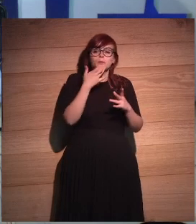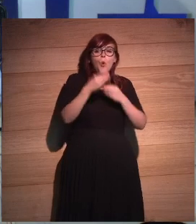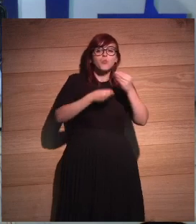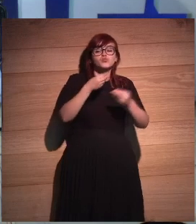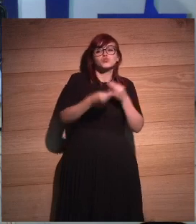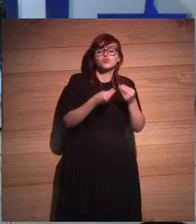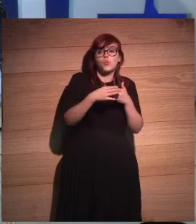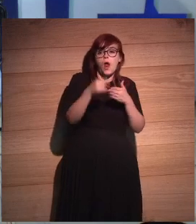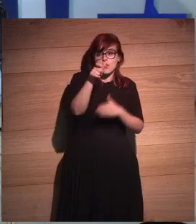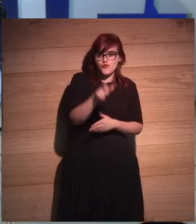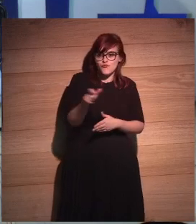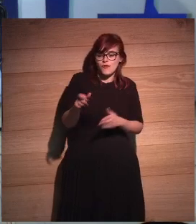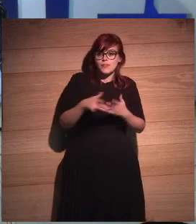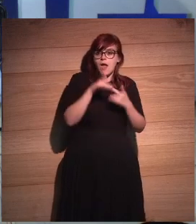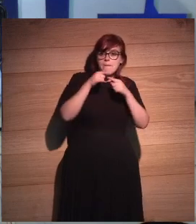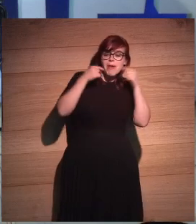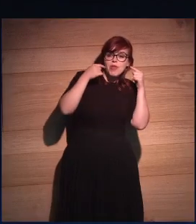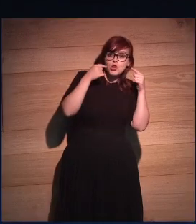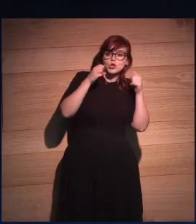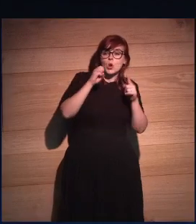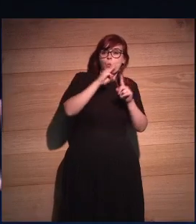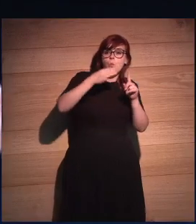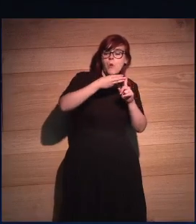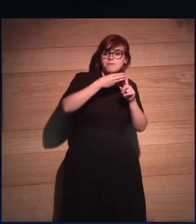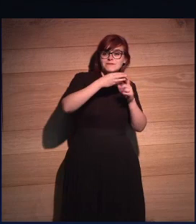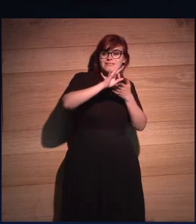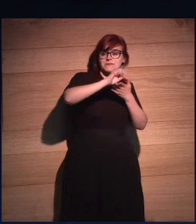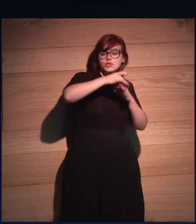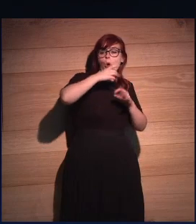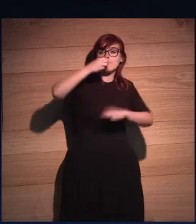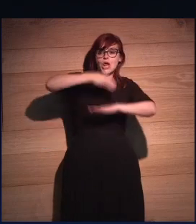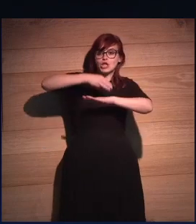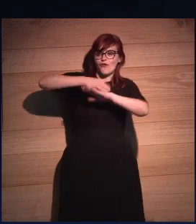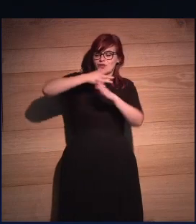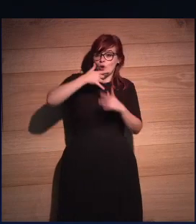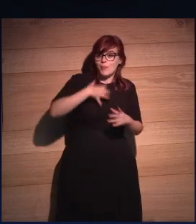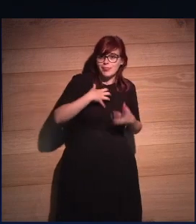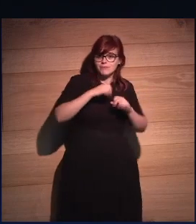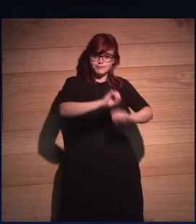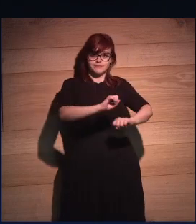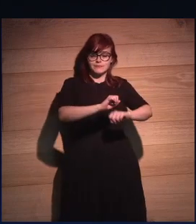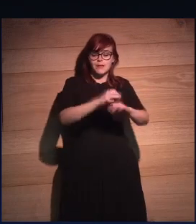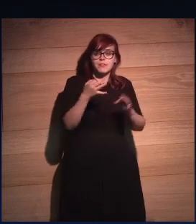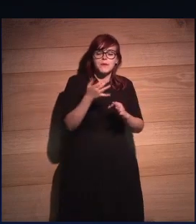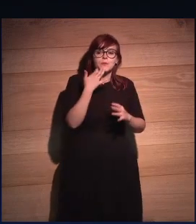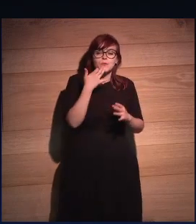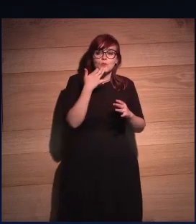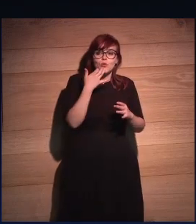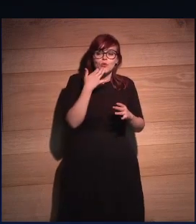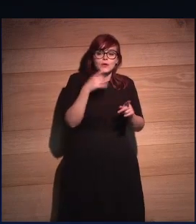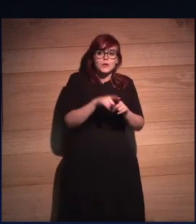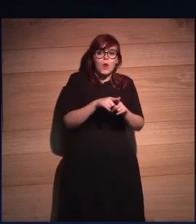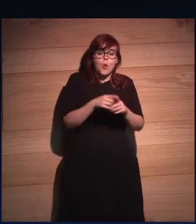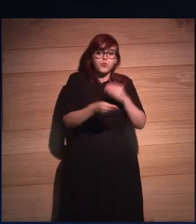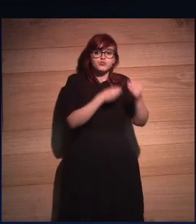ser usuario de Amazon Web Services o de Microsoft, porque entonces para hacerlo tendrías que no solo retirarte a una montaña, sino